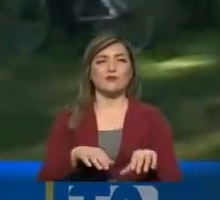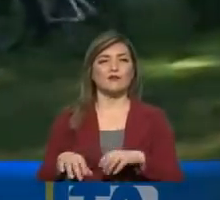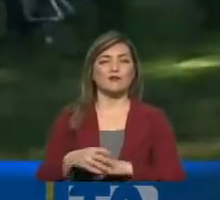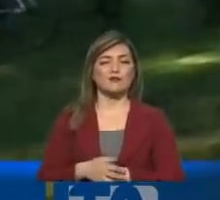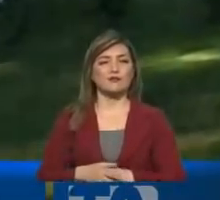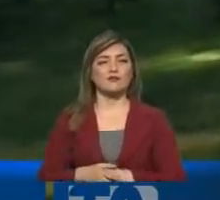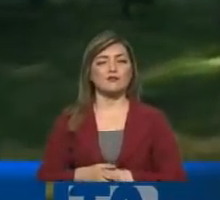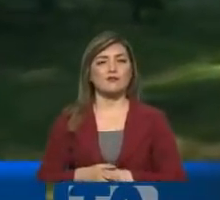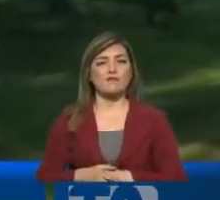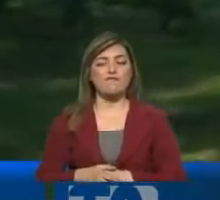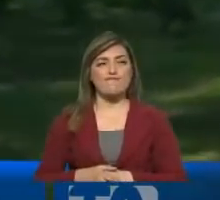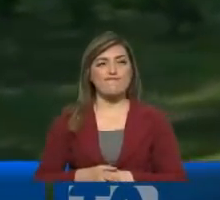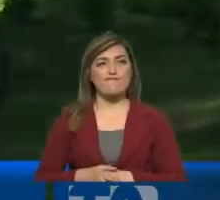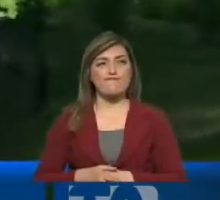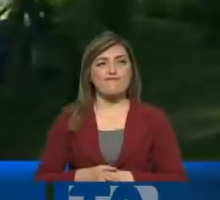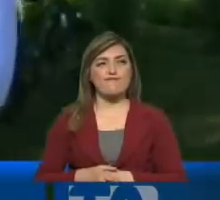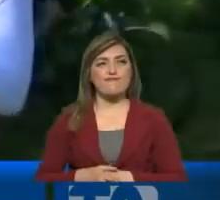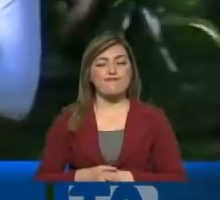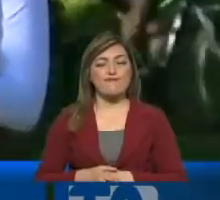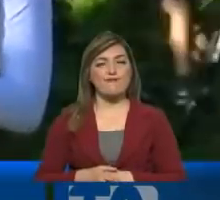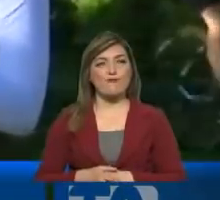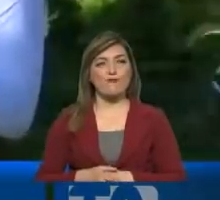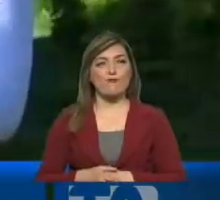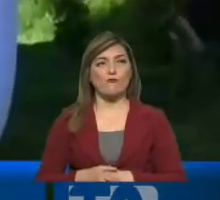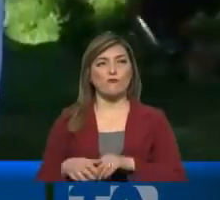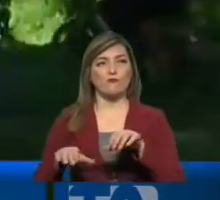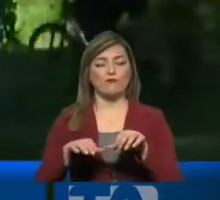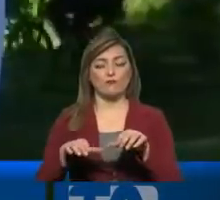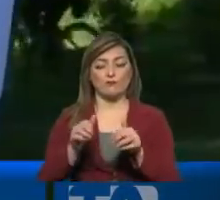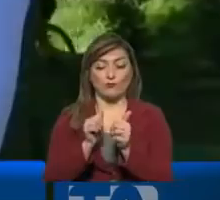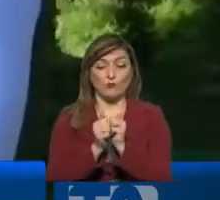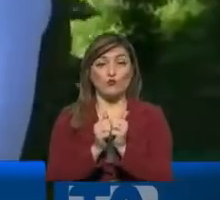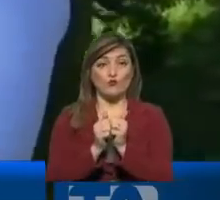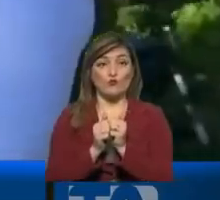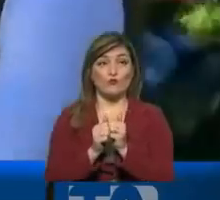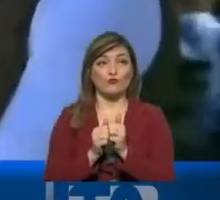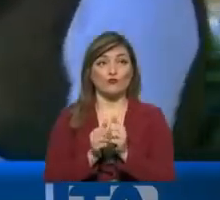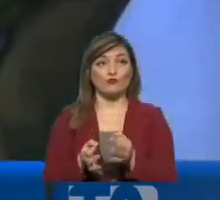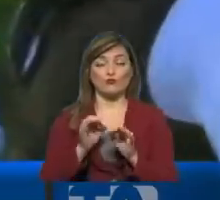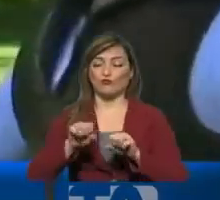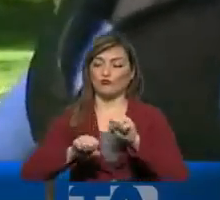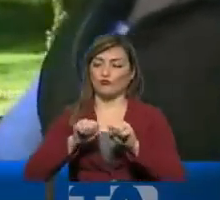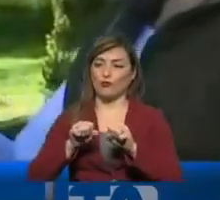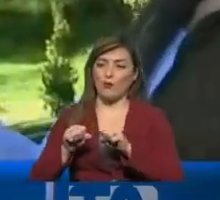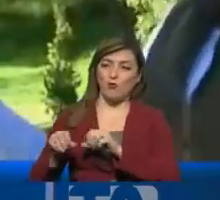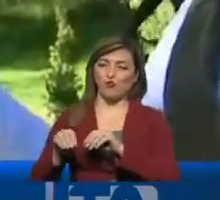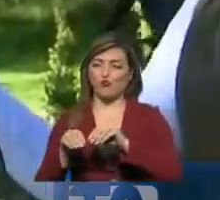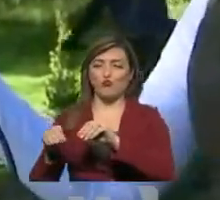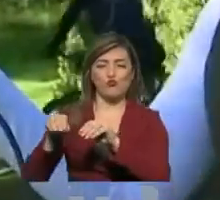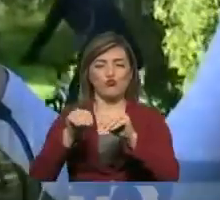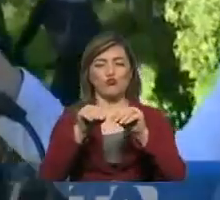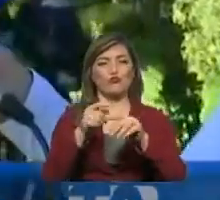actividad deportiva. Y también sabemos que para muchos no solo es una actividad deportiva, sino también un medio de transporte. Sí, muy buenos